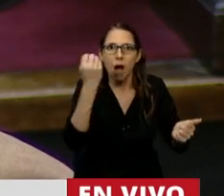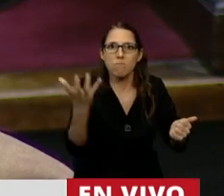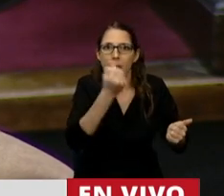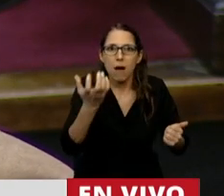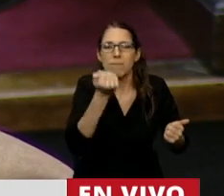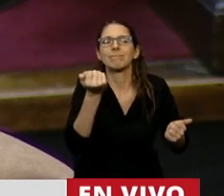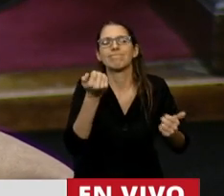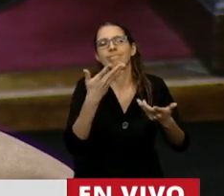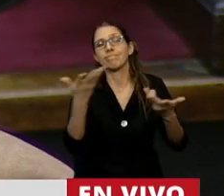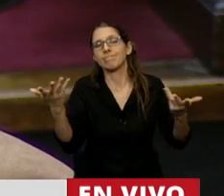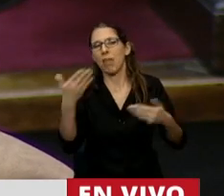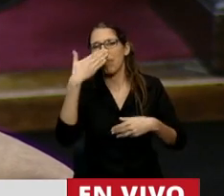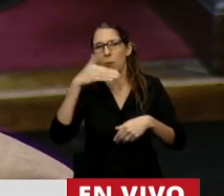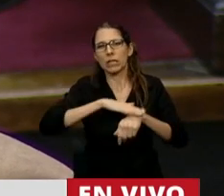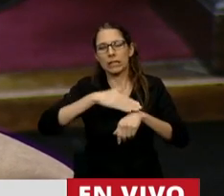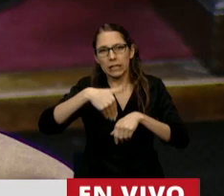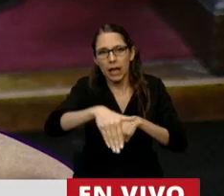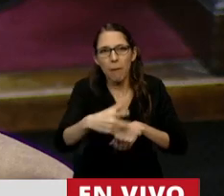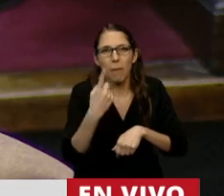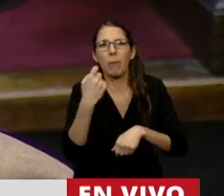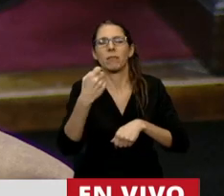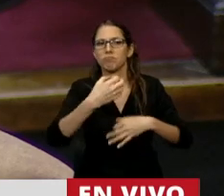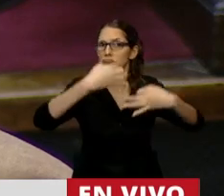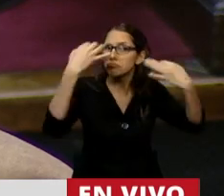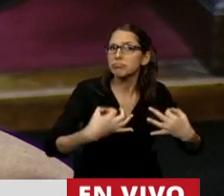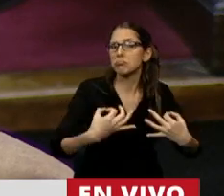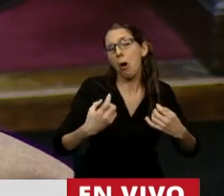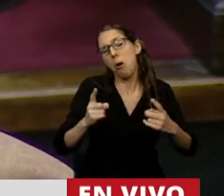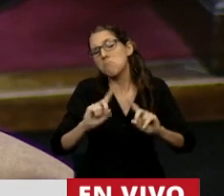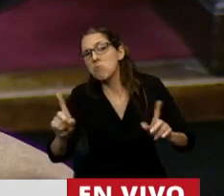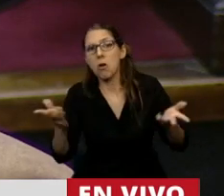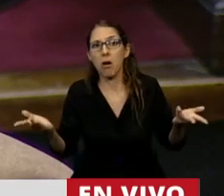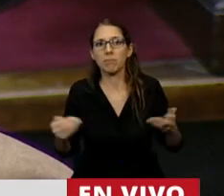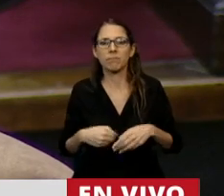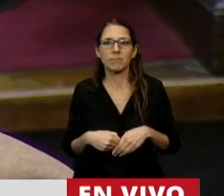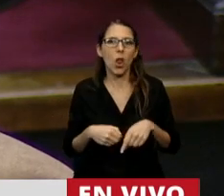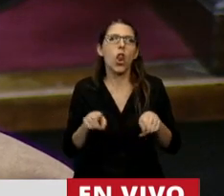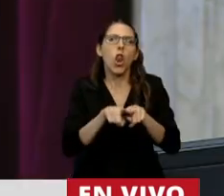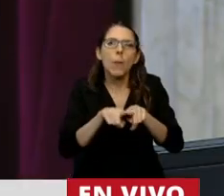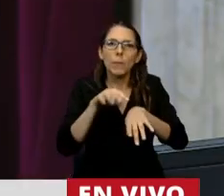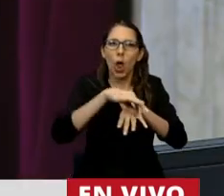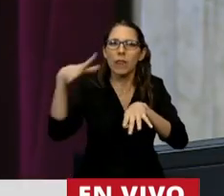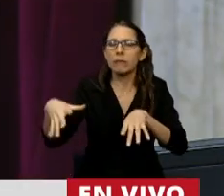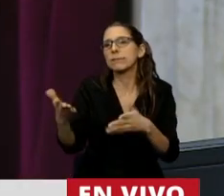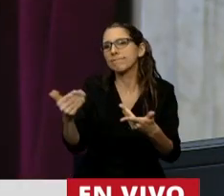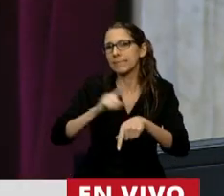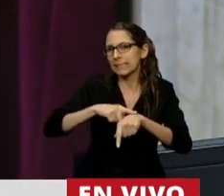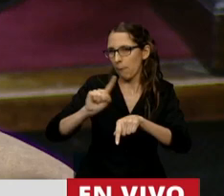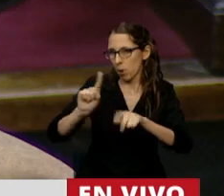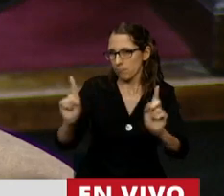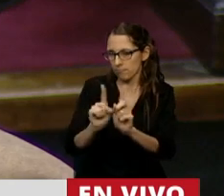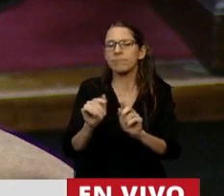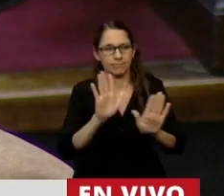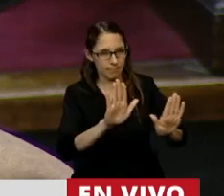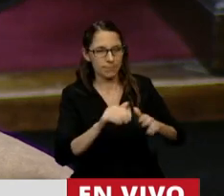que marcó si fue justo o no lo fue. Pasó con el divorcio vincular, ya lo redondeó. Pasó